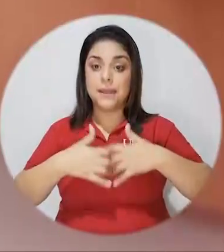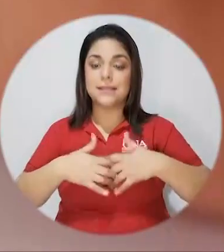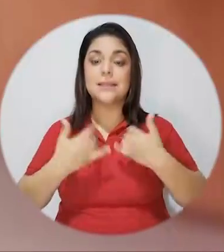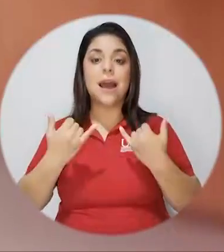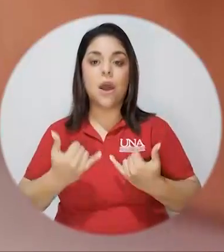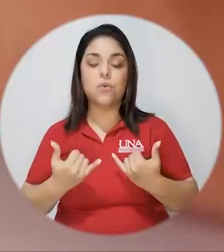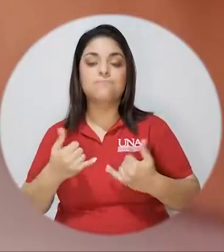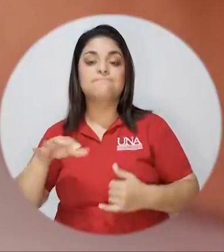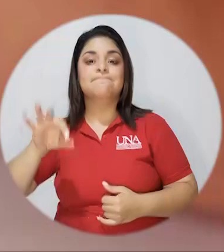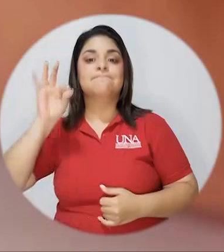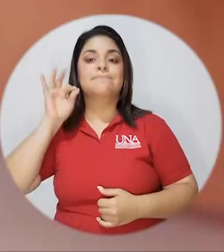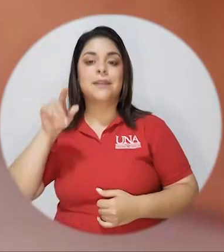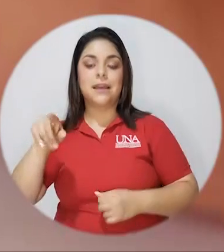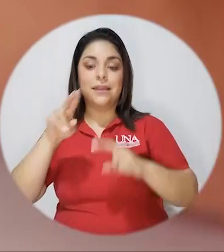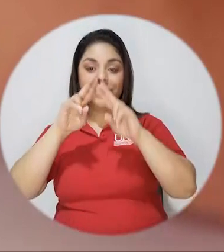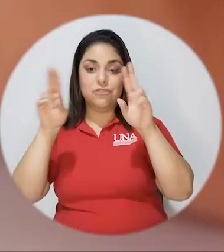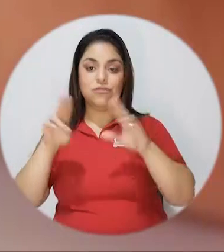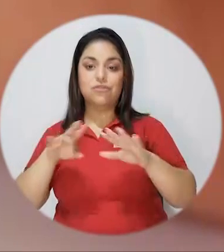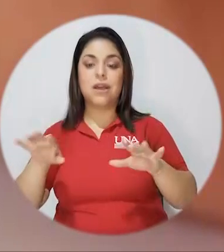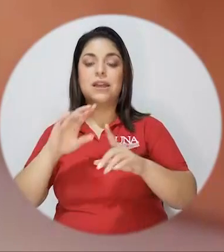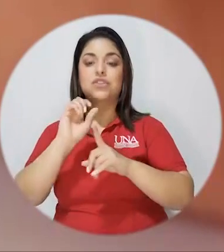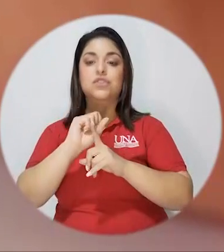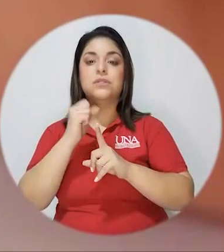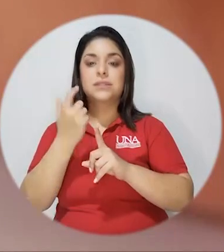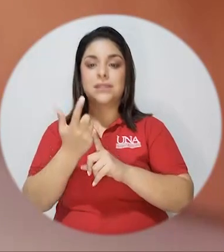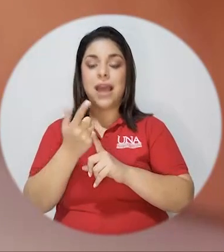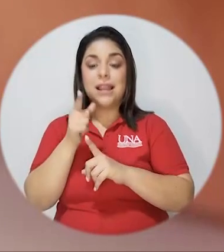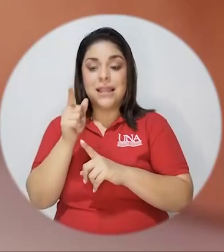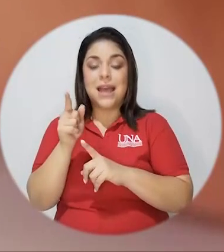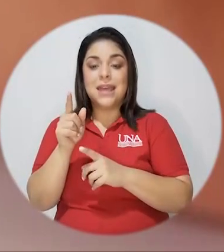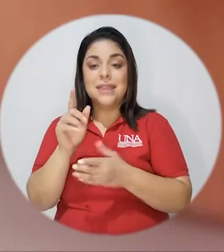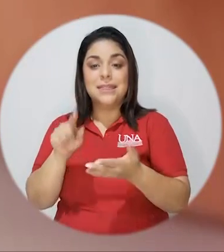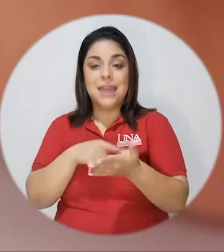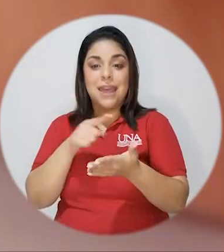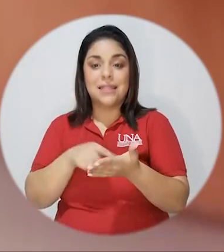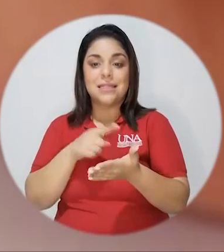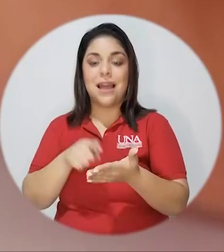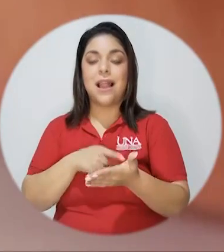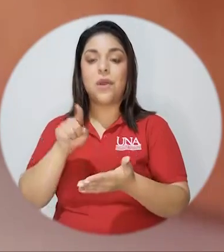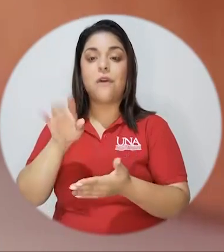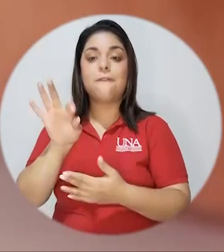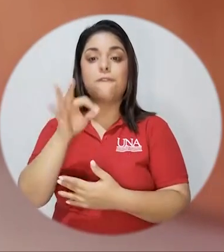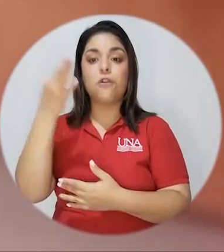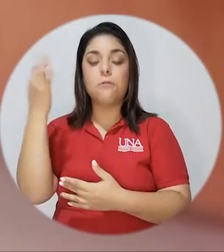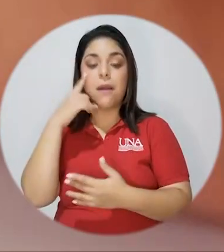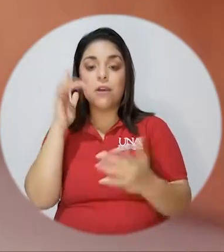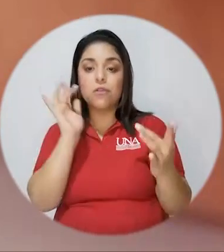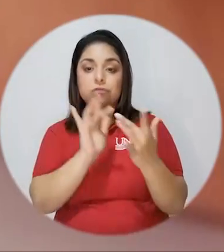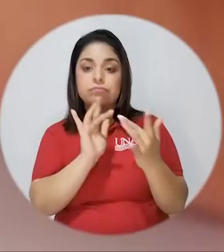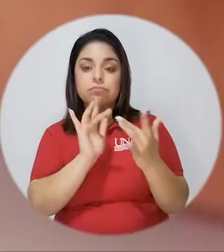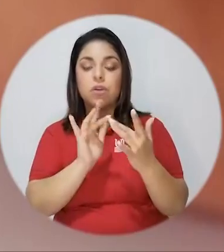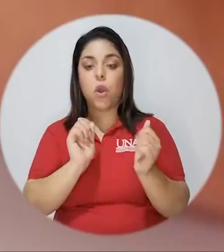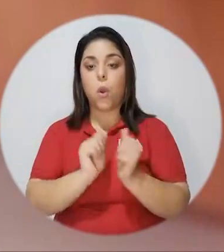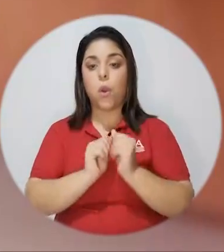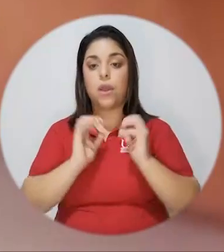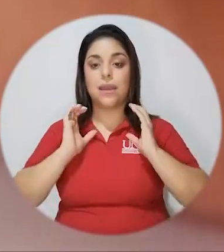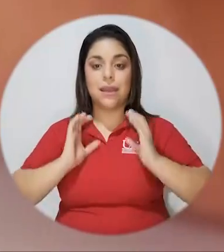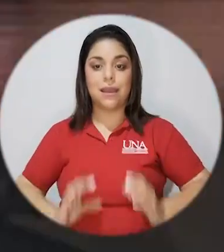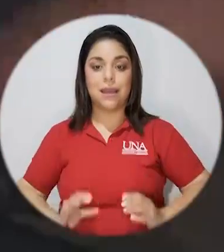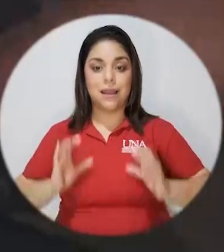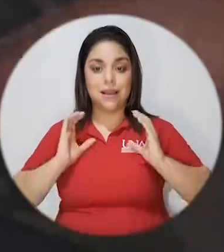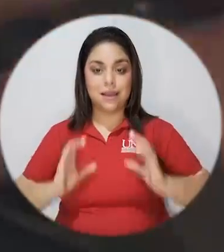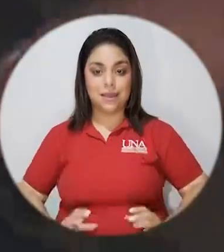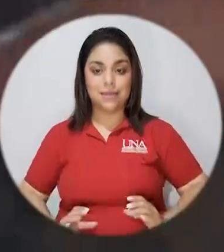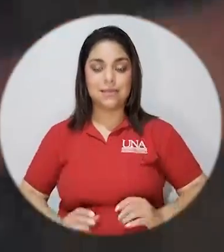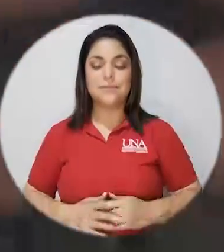empresas encontraron en las redes sociales y en los canales digitales una forma de mantenerse conectados con sus usuarios, y